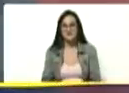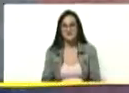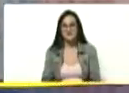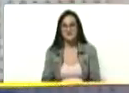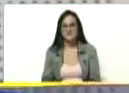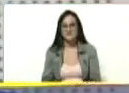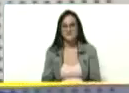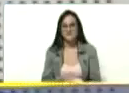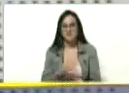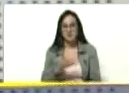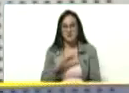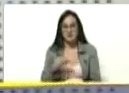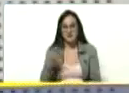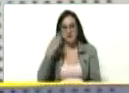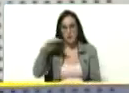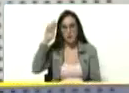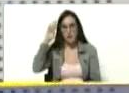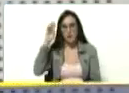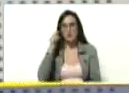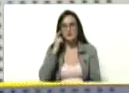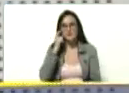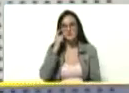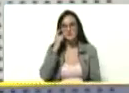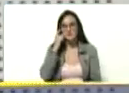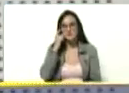señor presidente de Cuba,